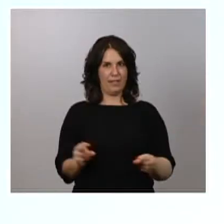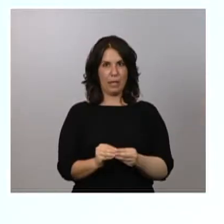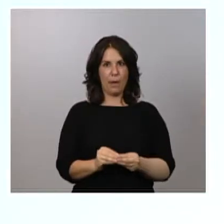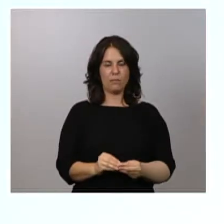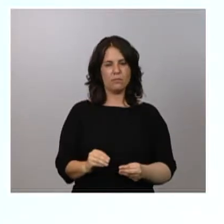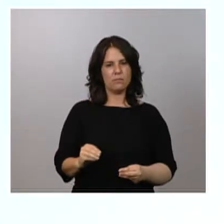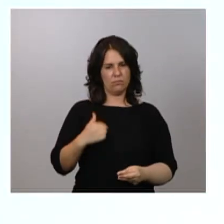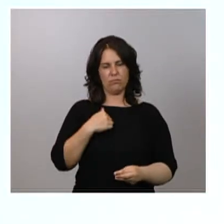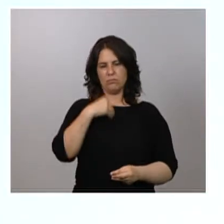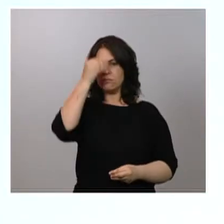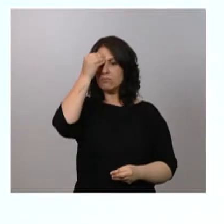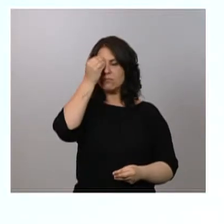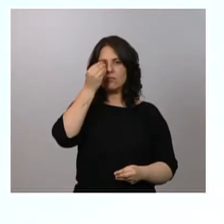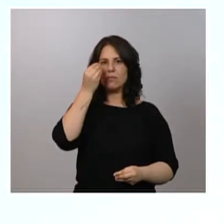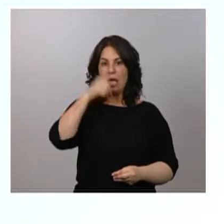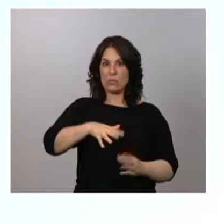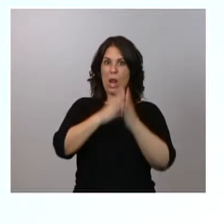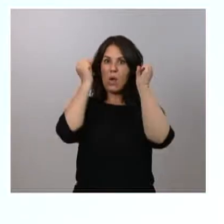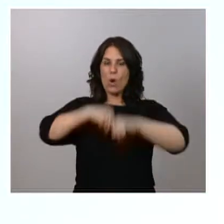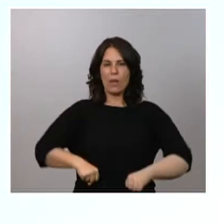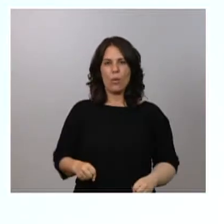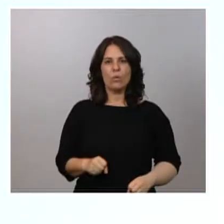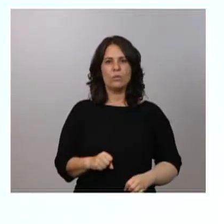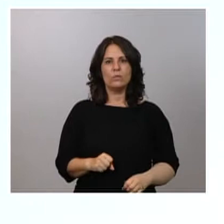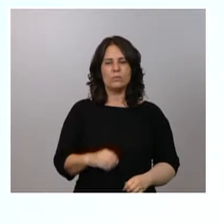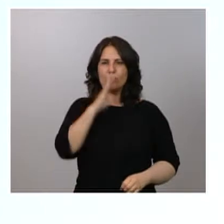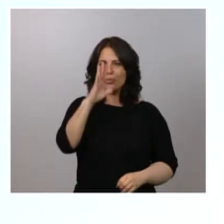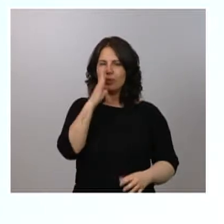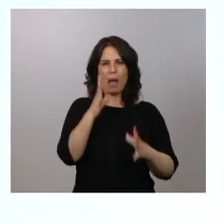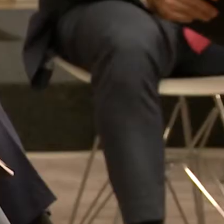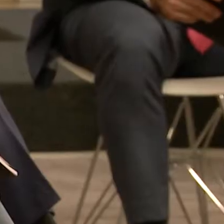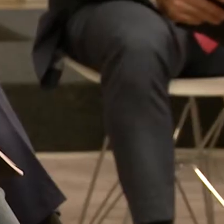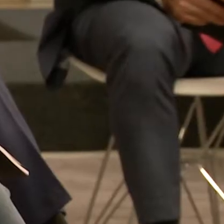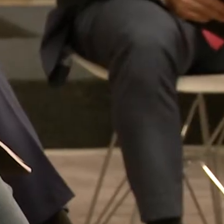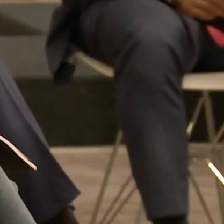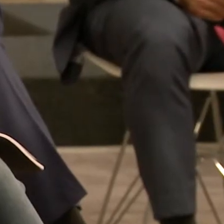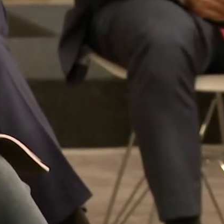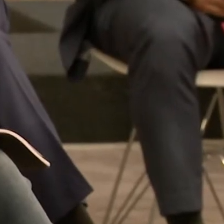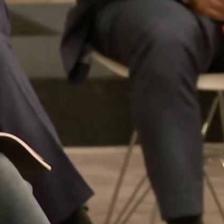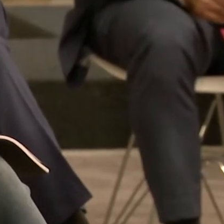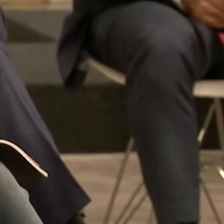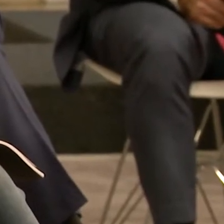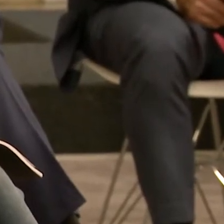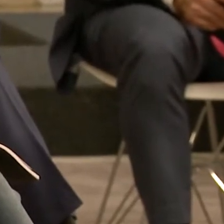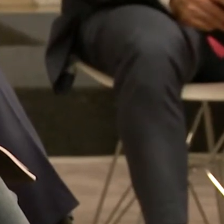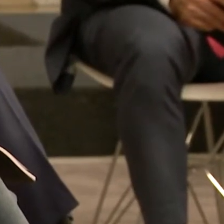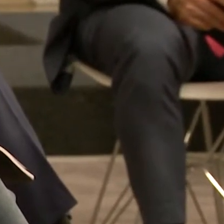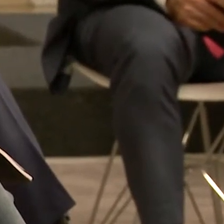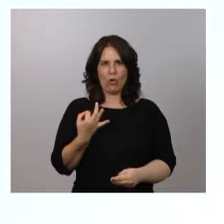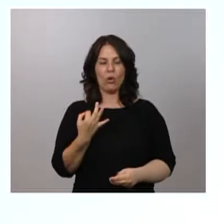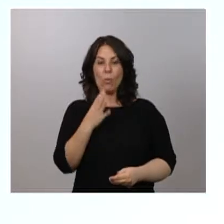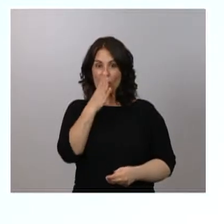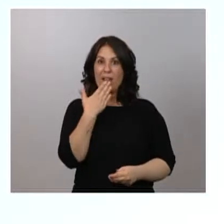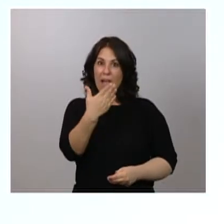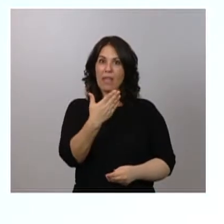Estamos ante un acuerdo enormemente ambicioso, realizado desde la convicción de que con él estamos abordando uno de los